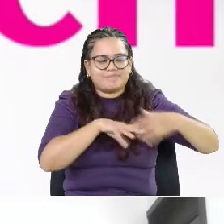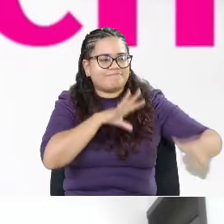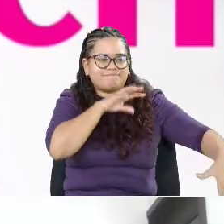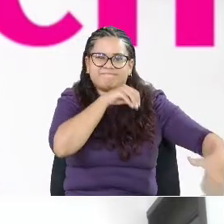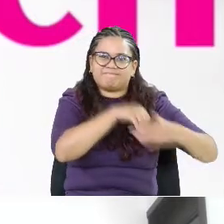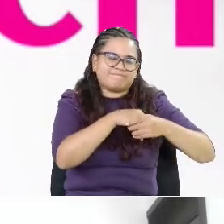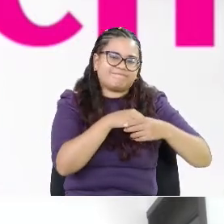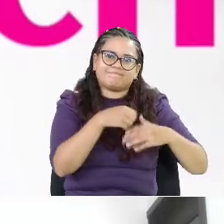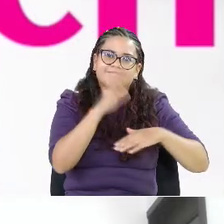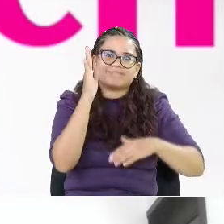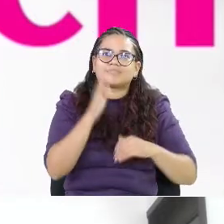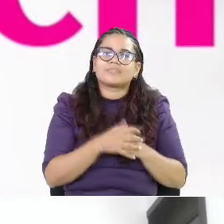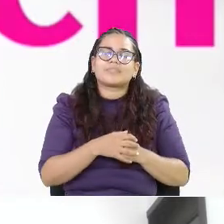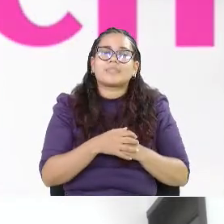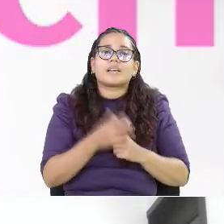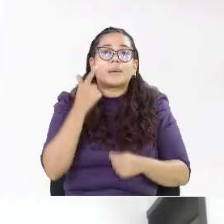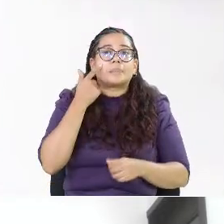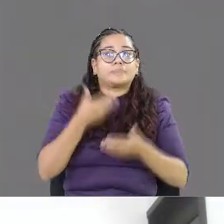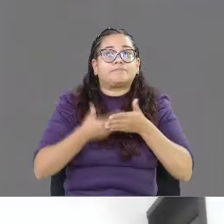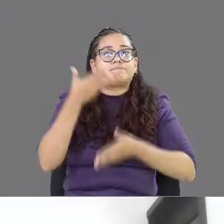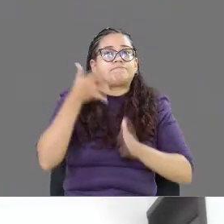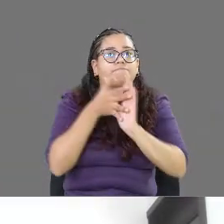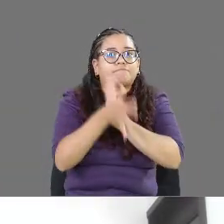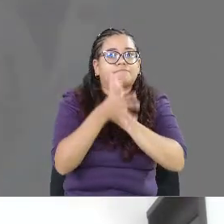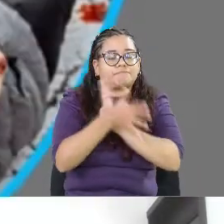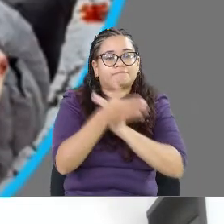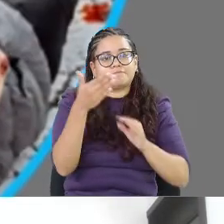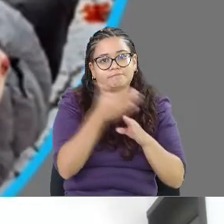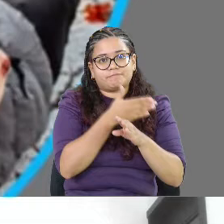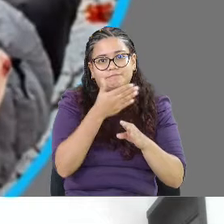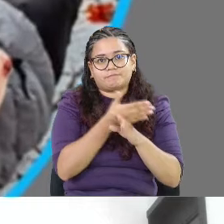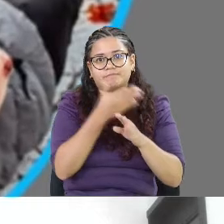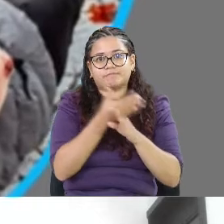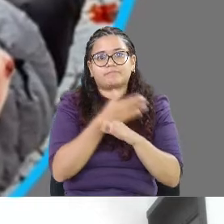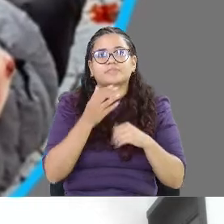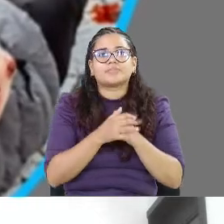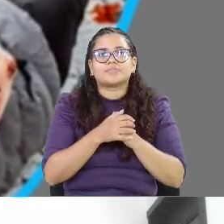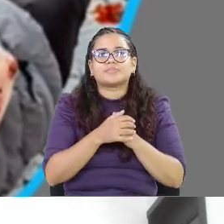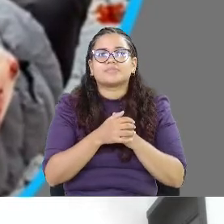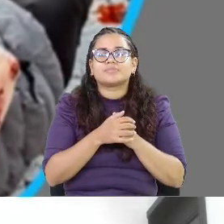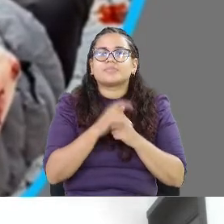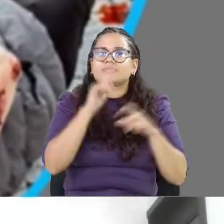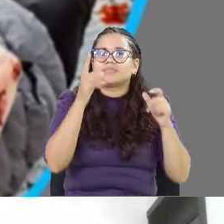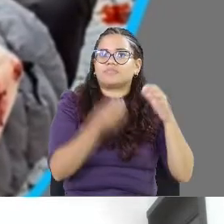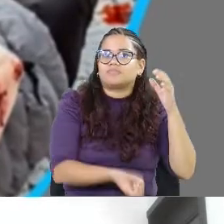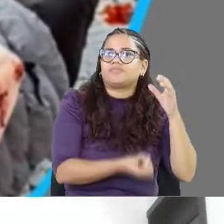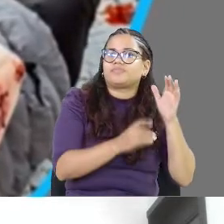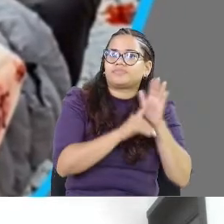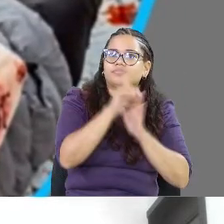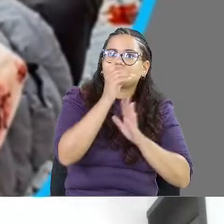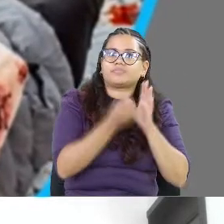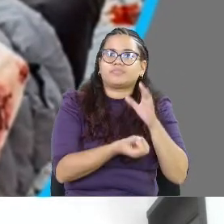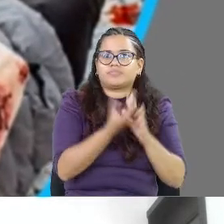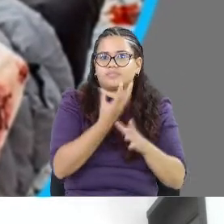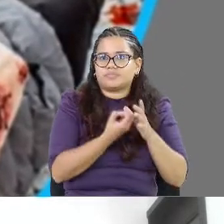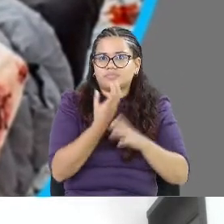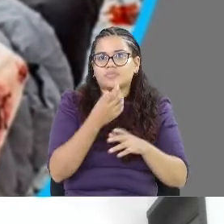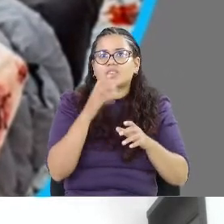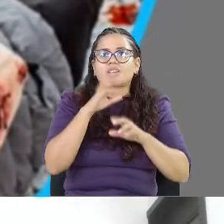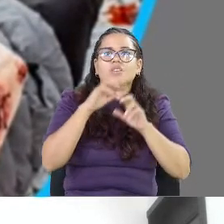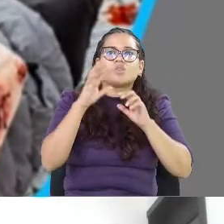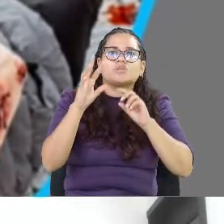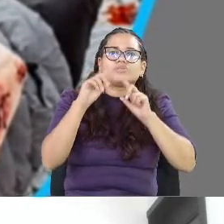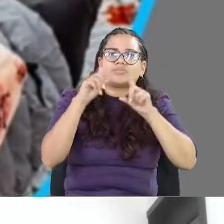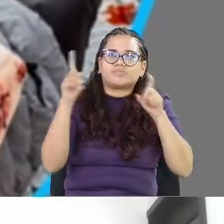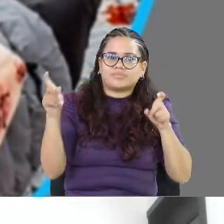Entonces, empecemos con el problema. Así como en el desarrollo de productos y en el método científico